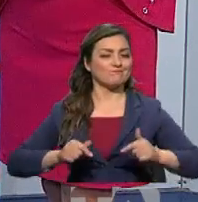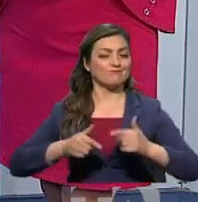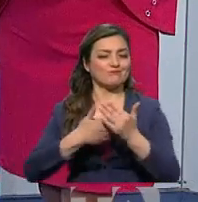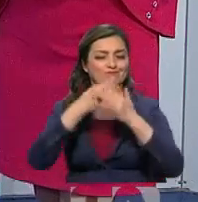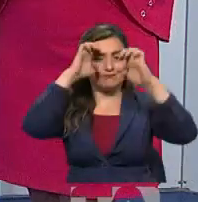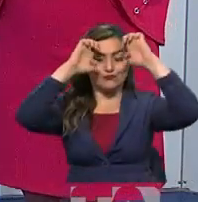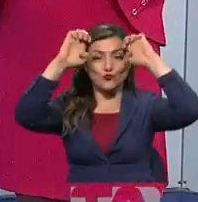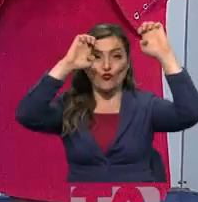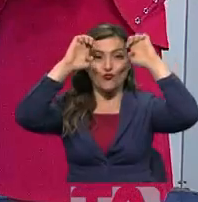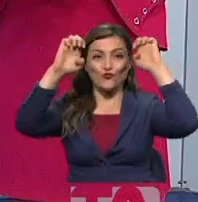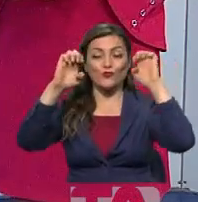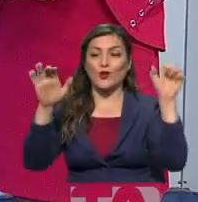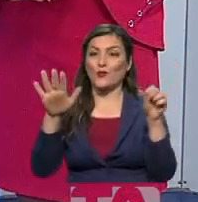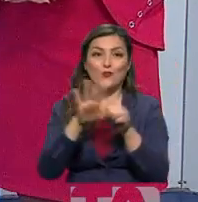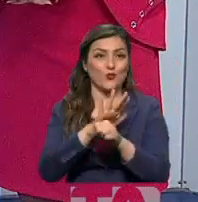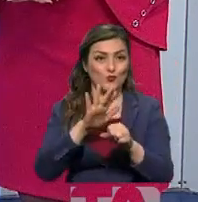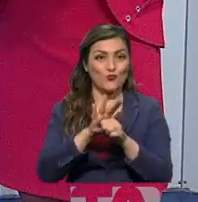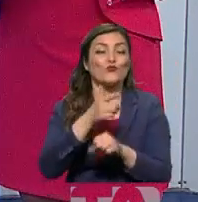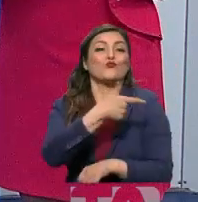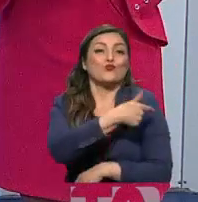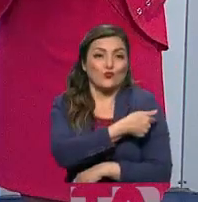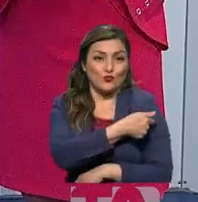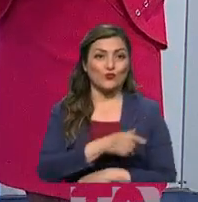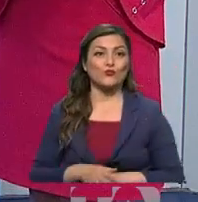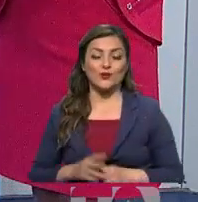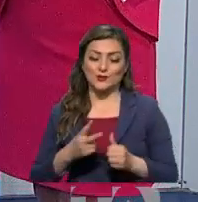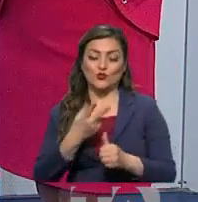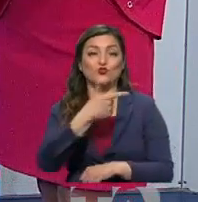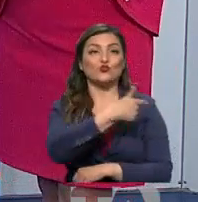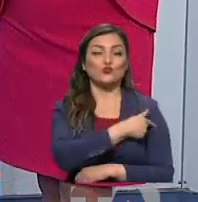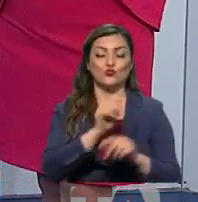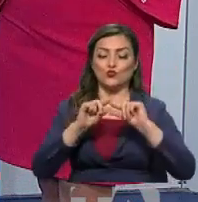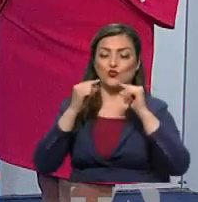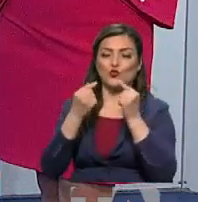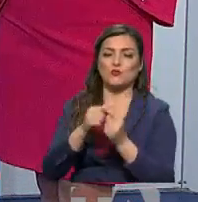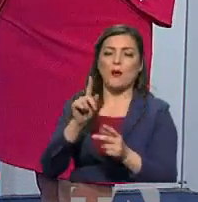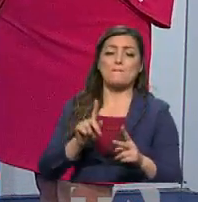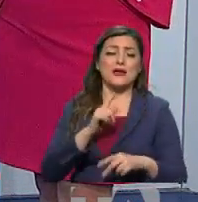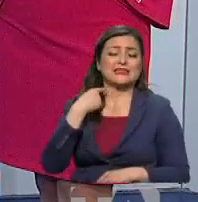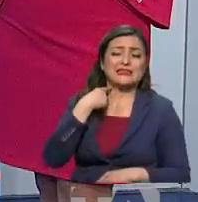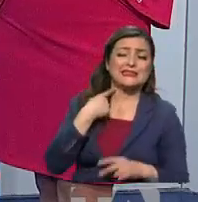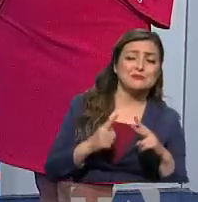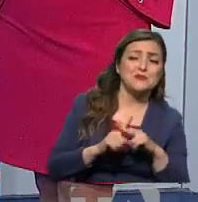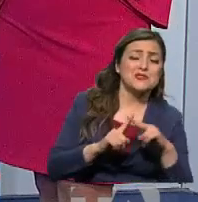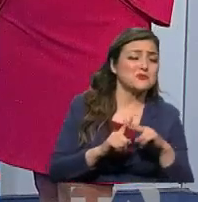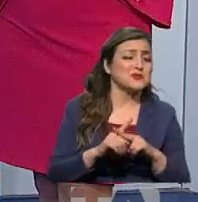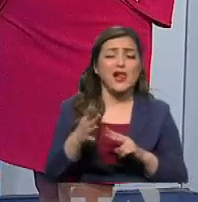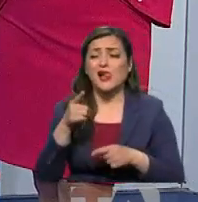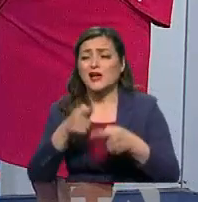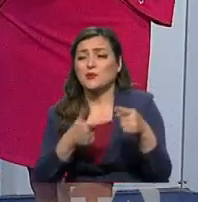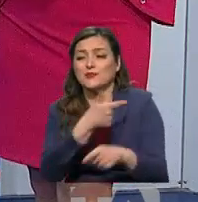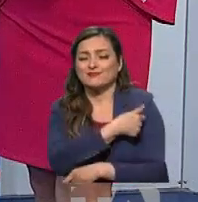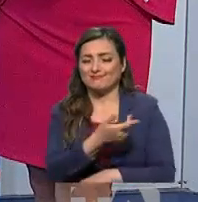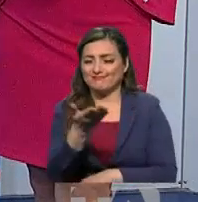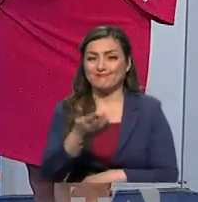nueva estrategia para completar la inoculación con segundas dosis y grupos rezagados para agilizar el plan de vacunación